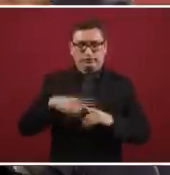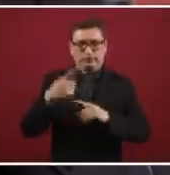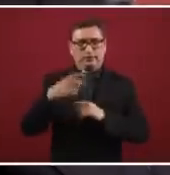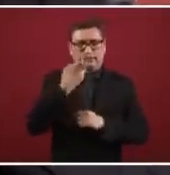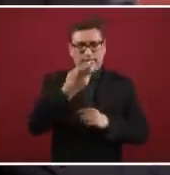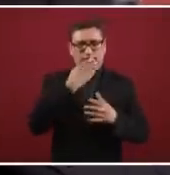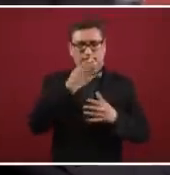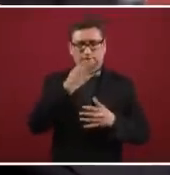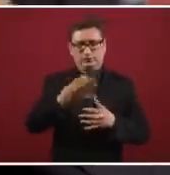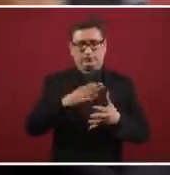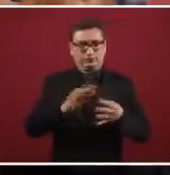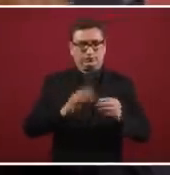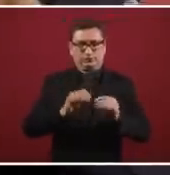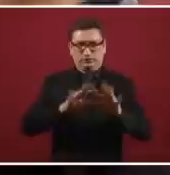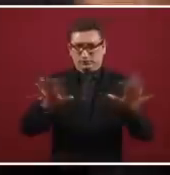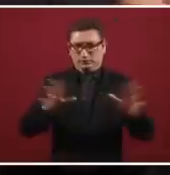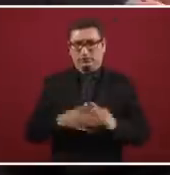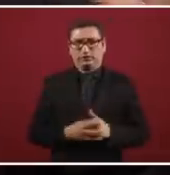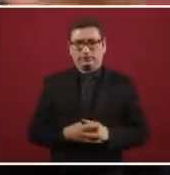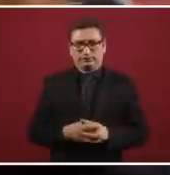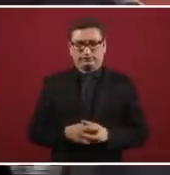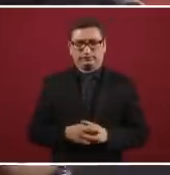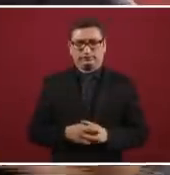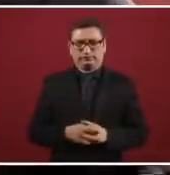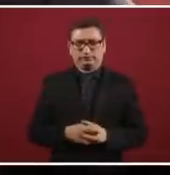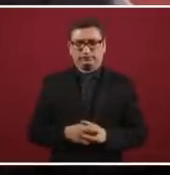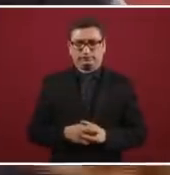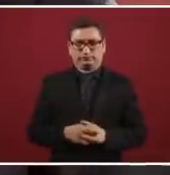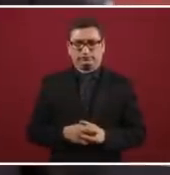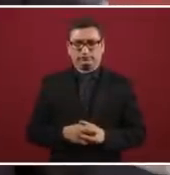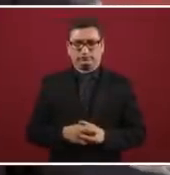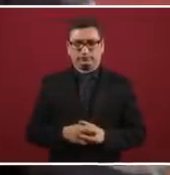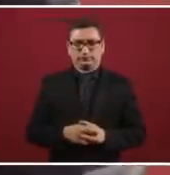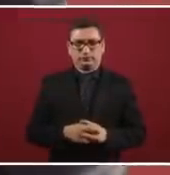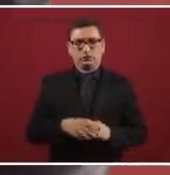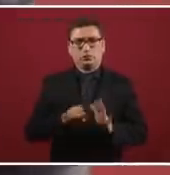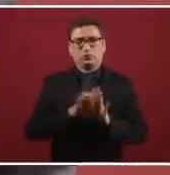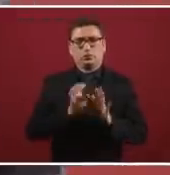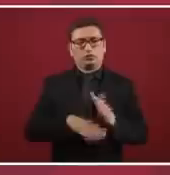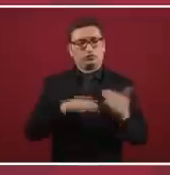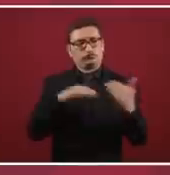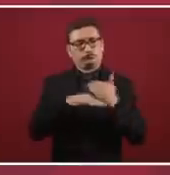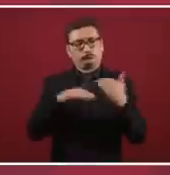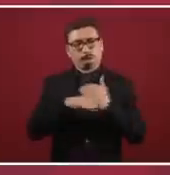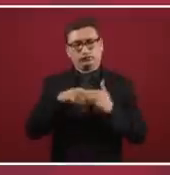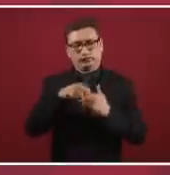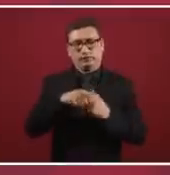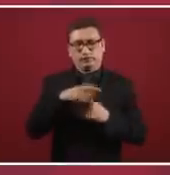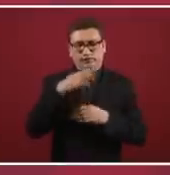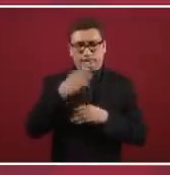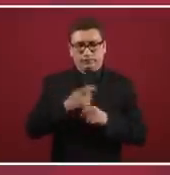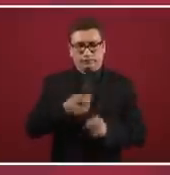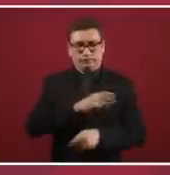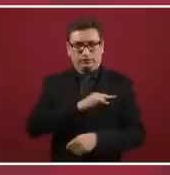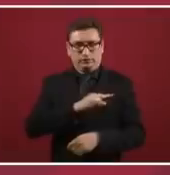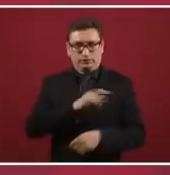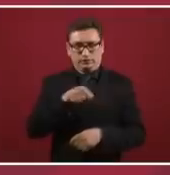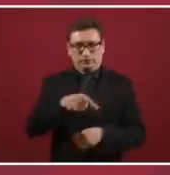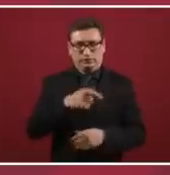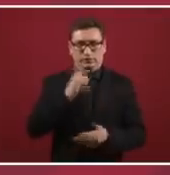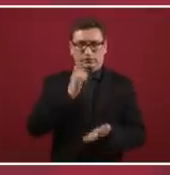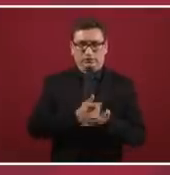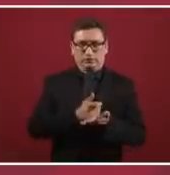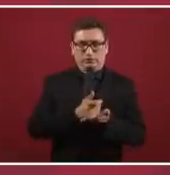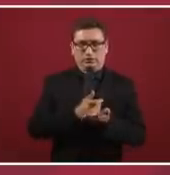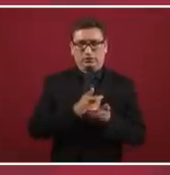esto, si hay una carretera concesionada en donde la tarifa